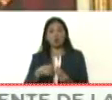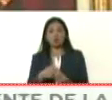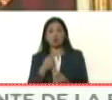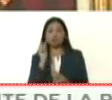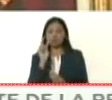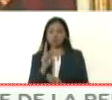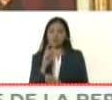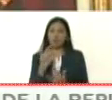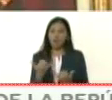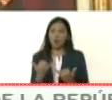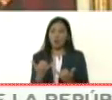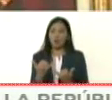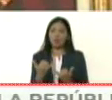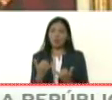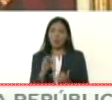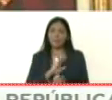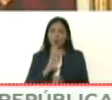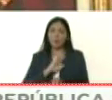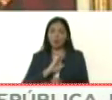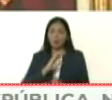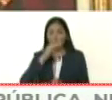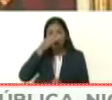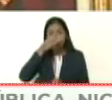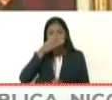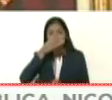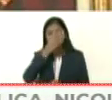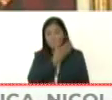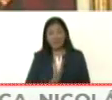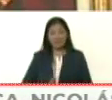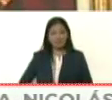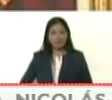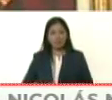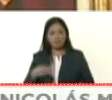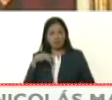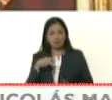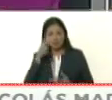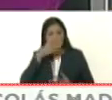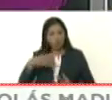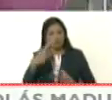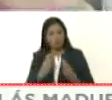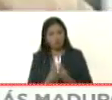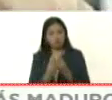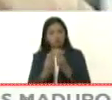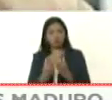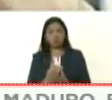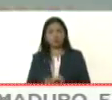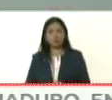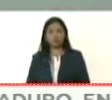modesto presidente del pueblo, presidente de a pie.